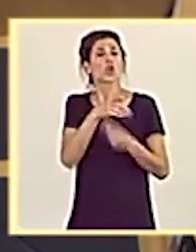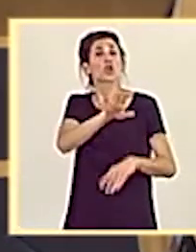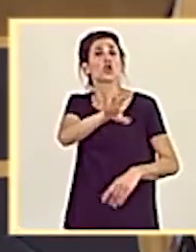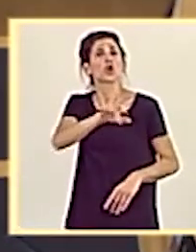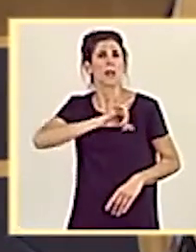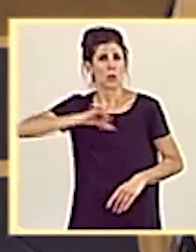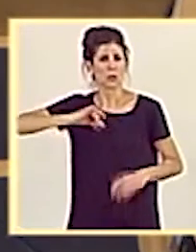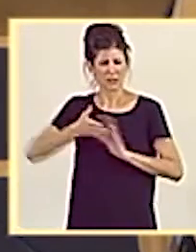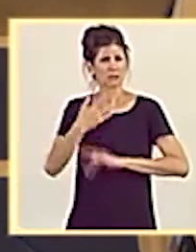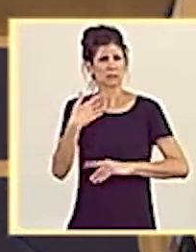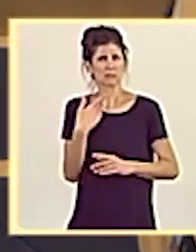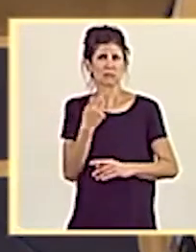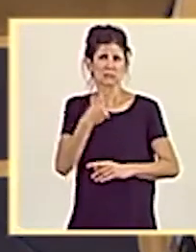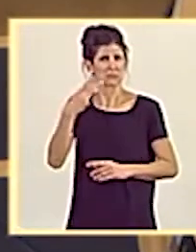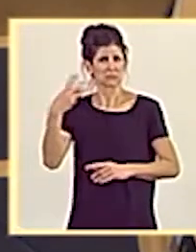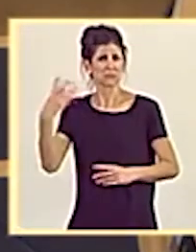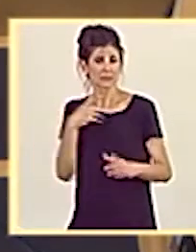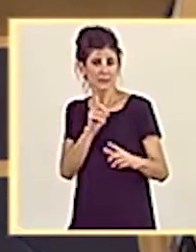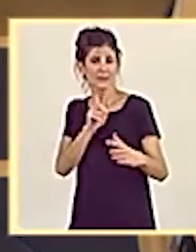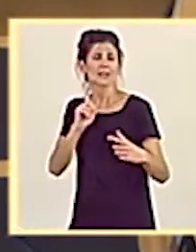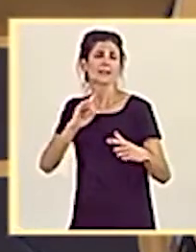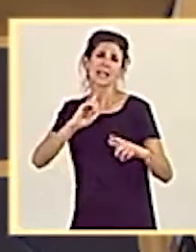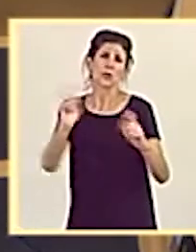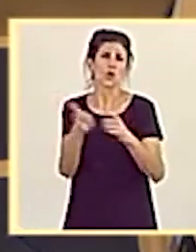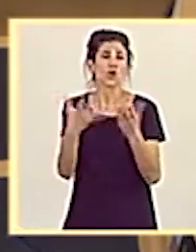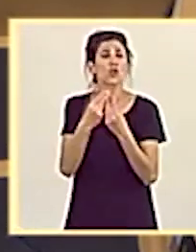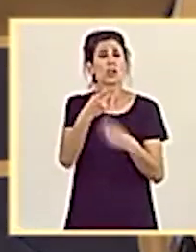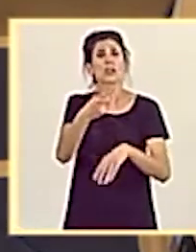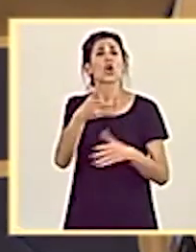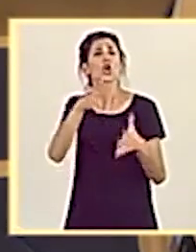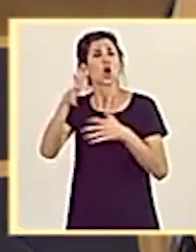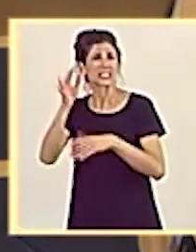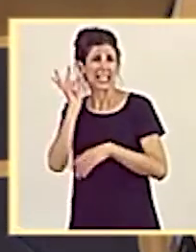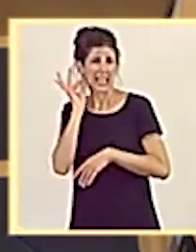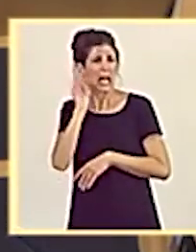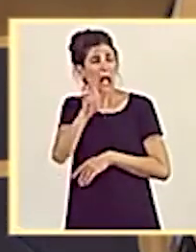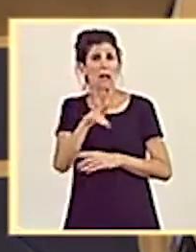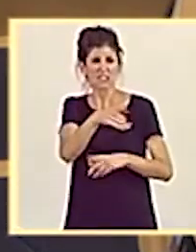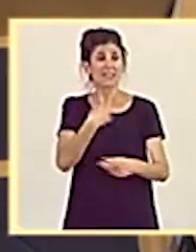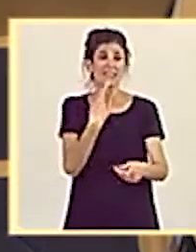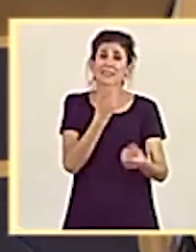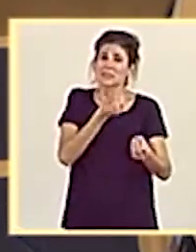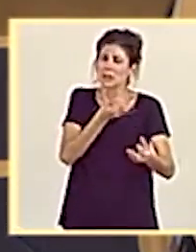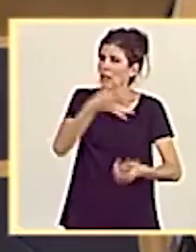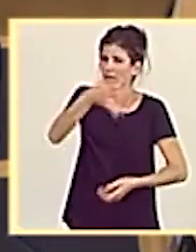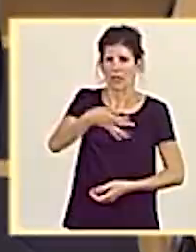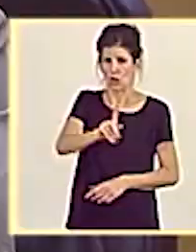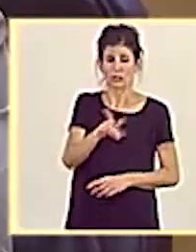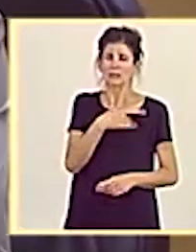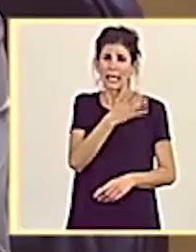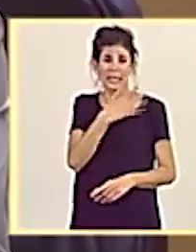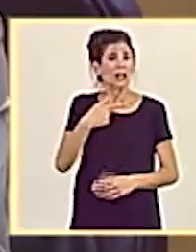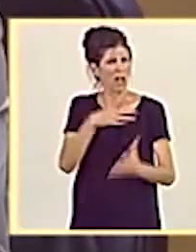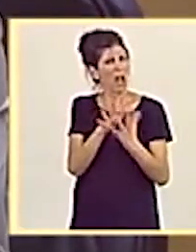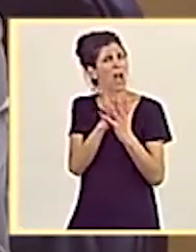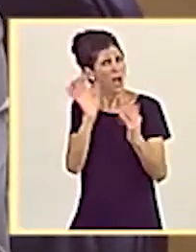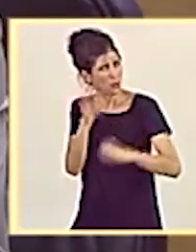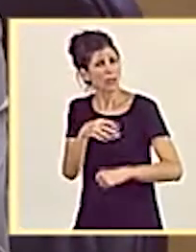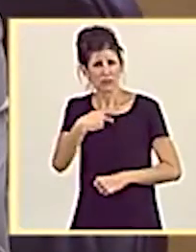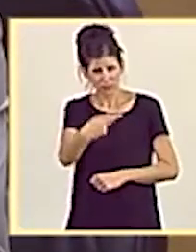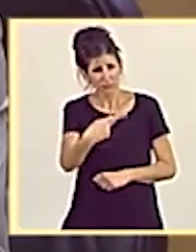me he reunido varias veces con la consejera. Lo que usted está diciendo no es verdad. Y como quiero llegar a un acuerdo con ustedes y voy a